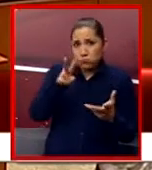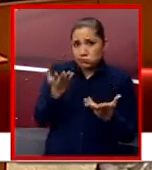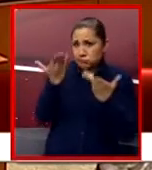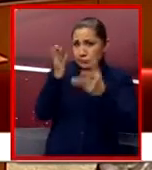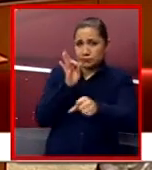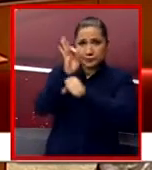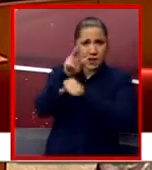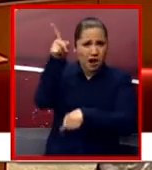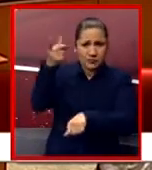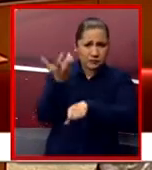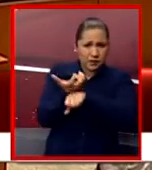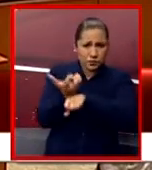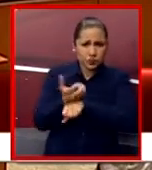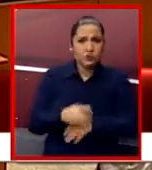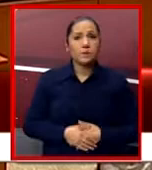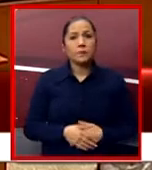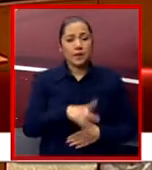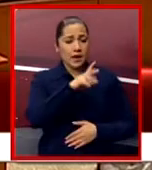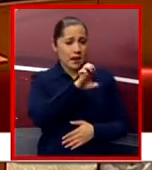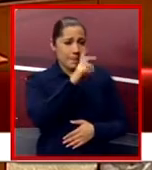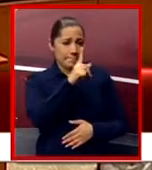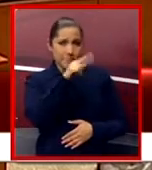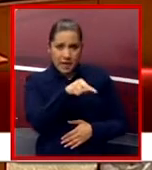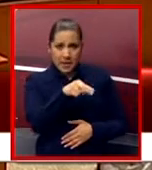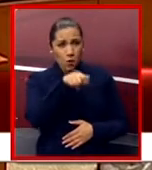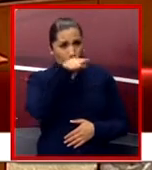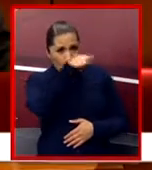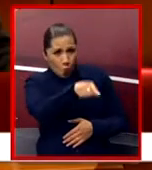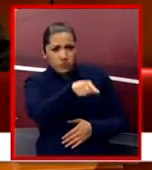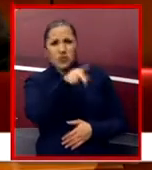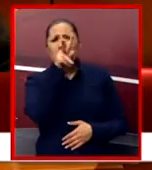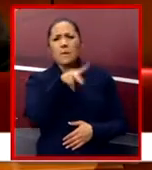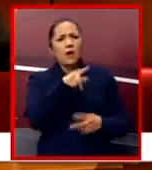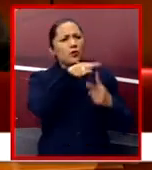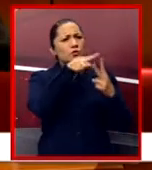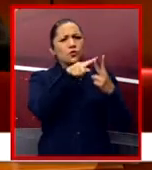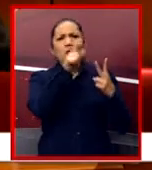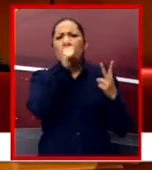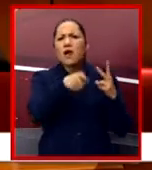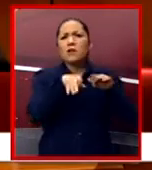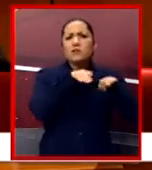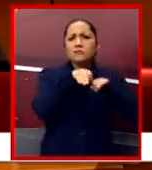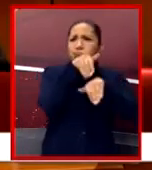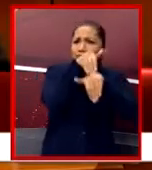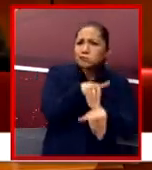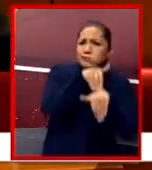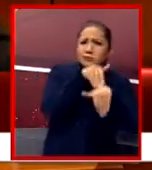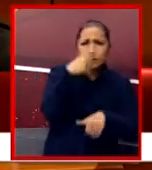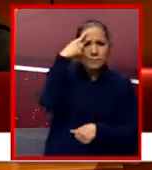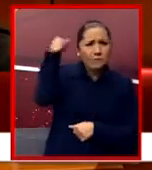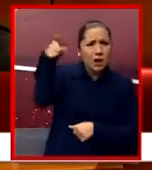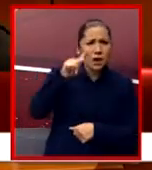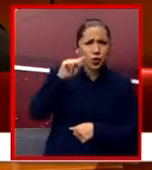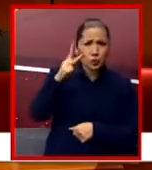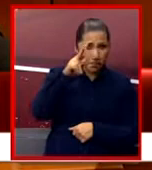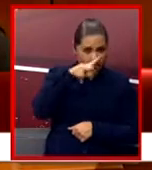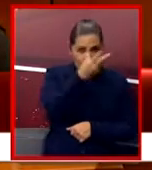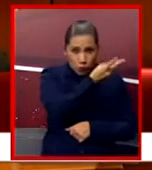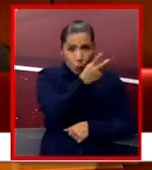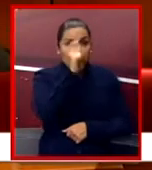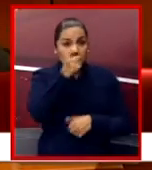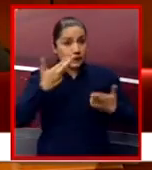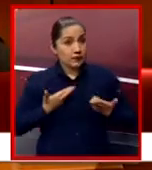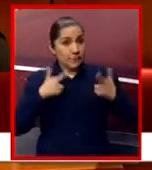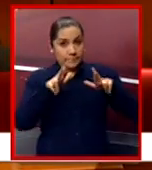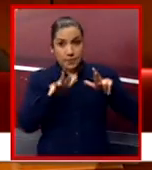Peña Nieto y usted más parecen empleados de Trump que representantes de México. Ustedes arrastran